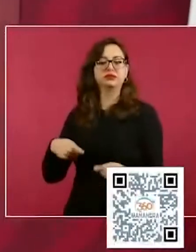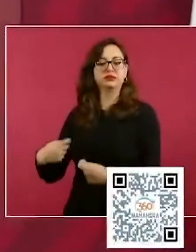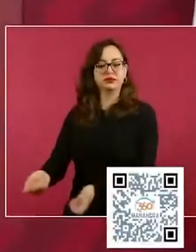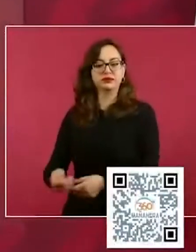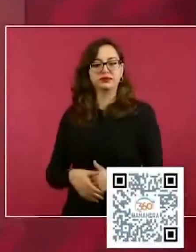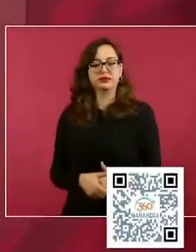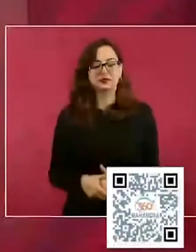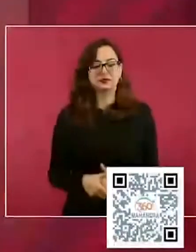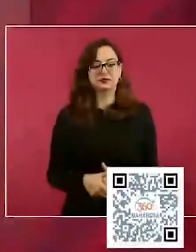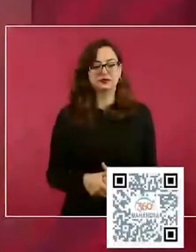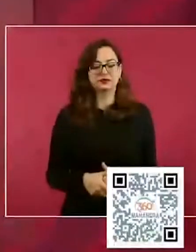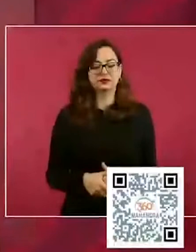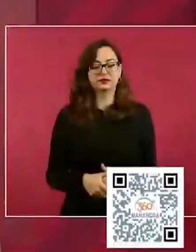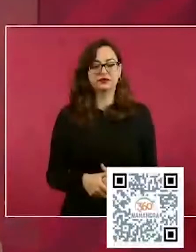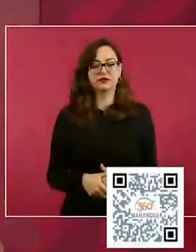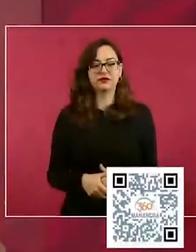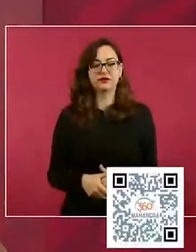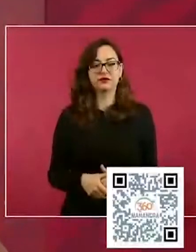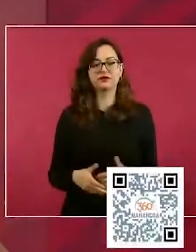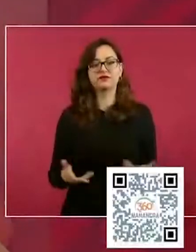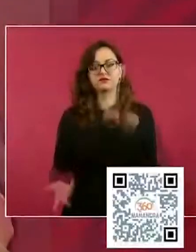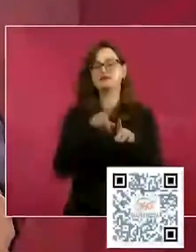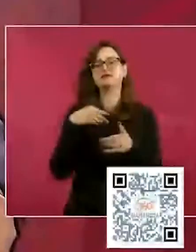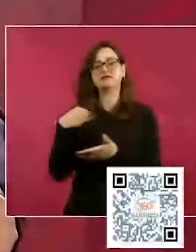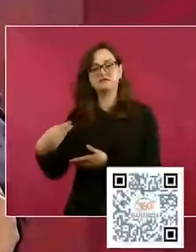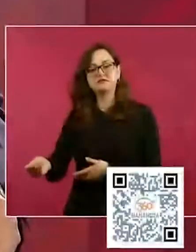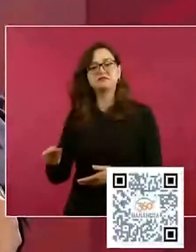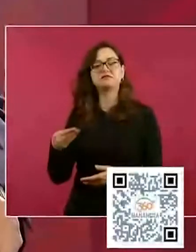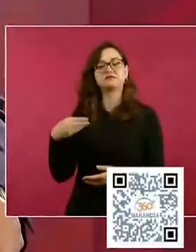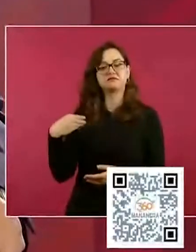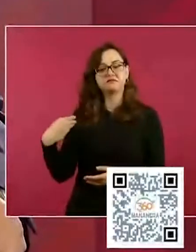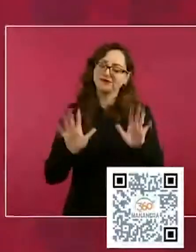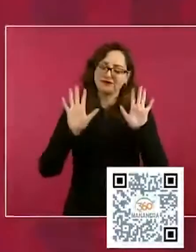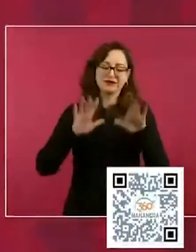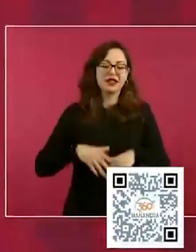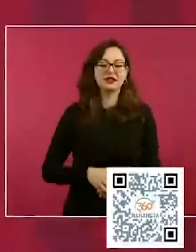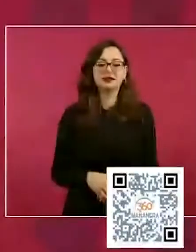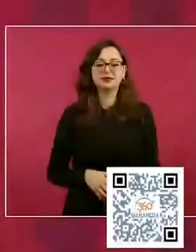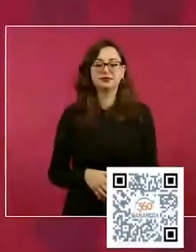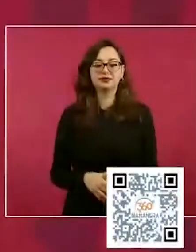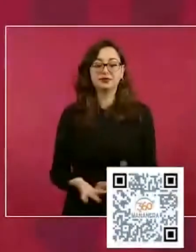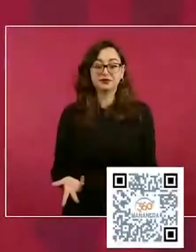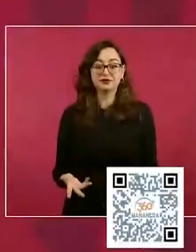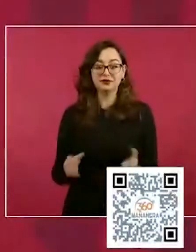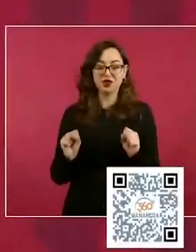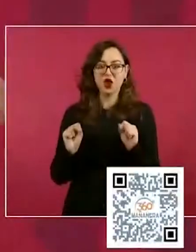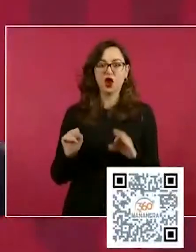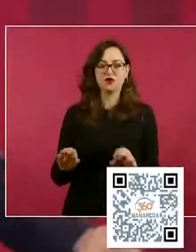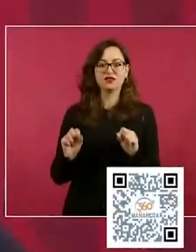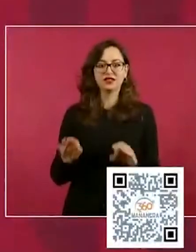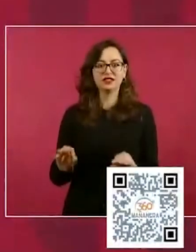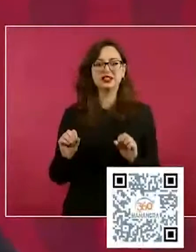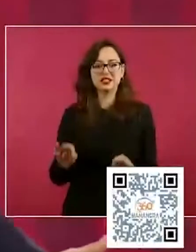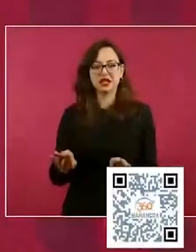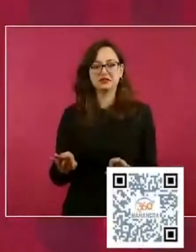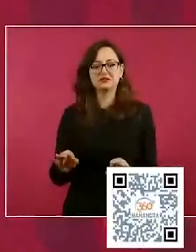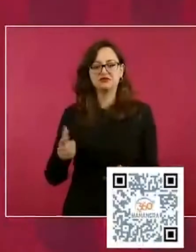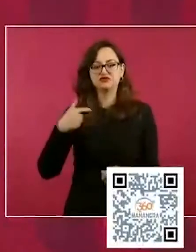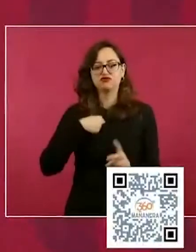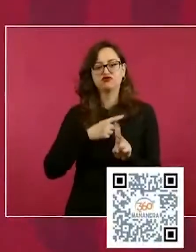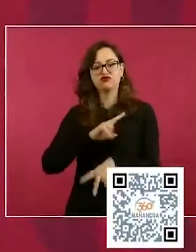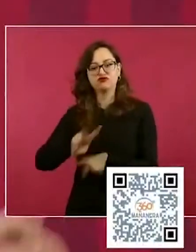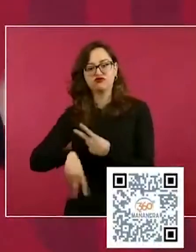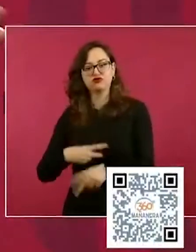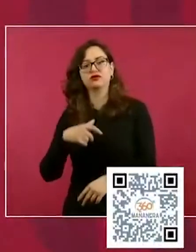me guarda mis textos los libros en una de esas estoy ahí